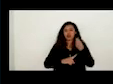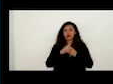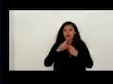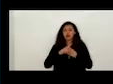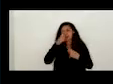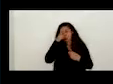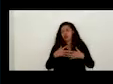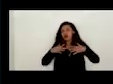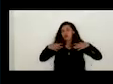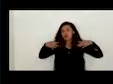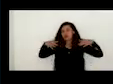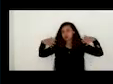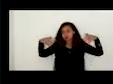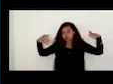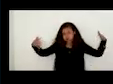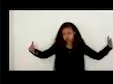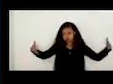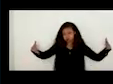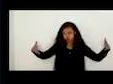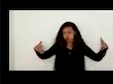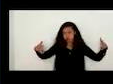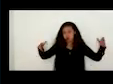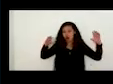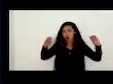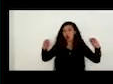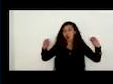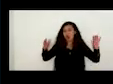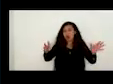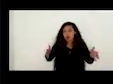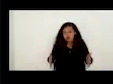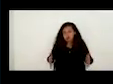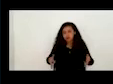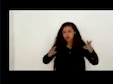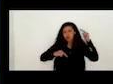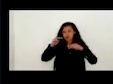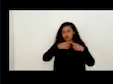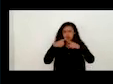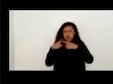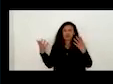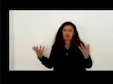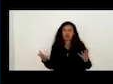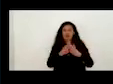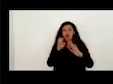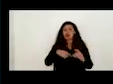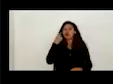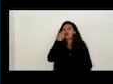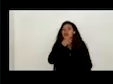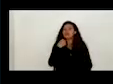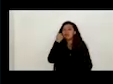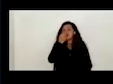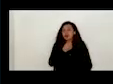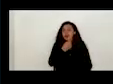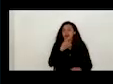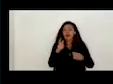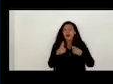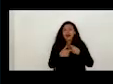o la obesidad. Y desde diversos niveles, por ejemplo, desde la boca, si es un consumo